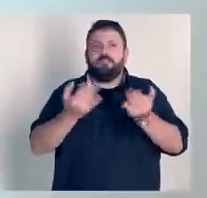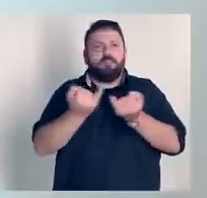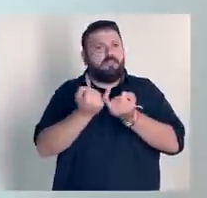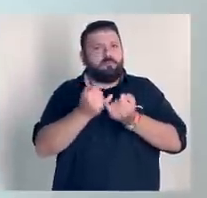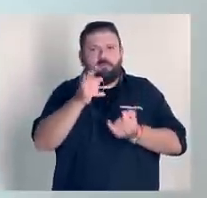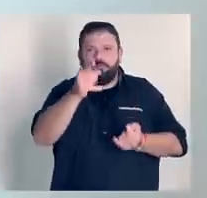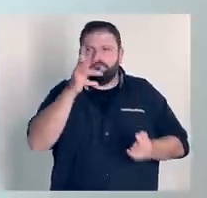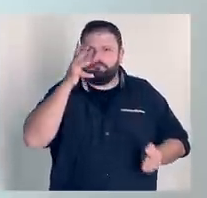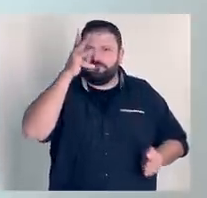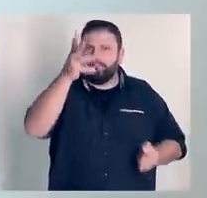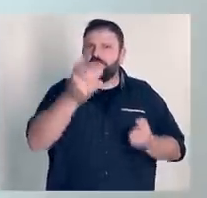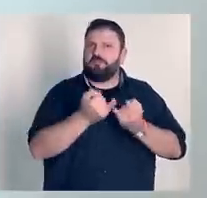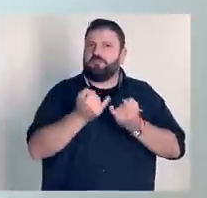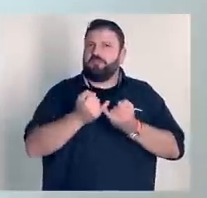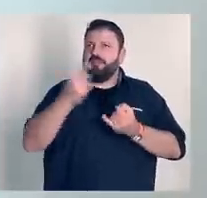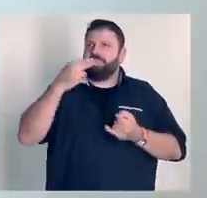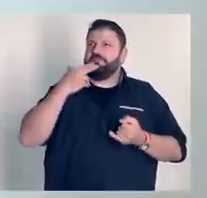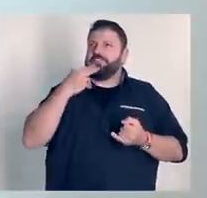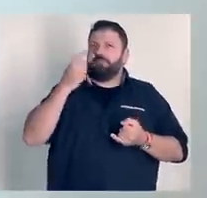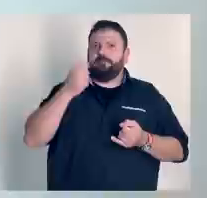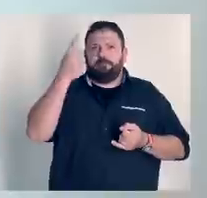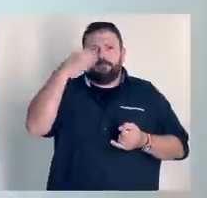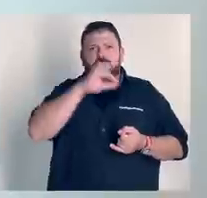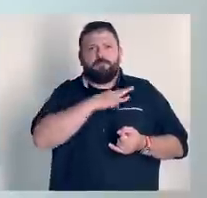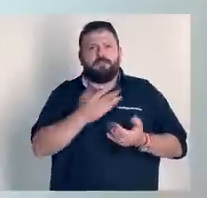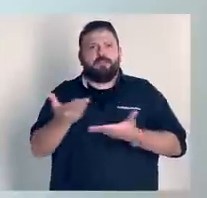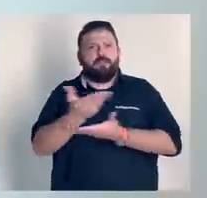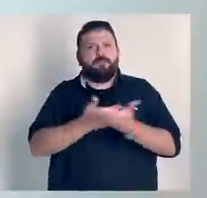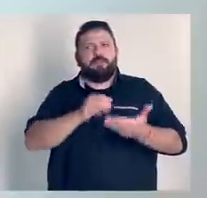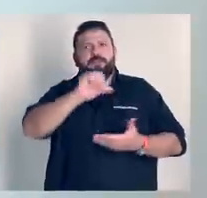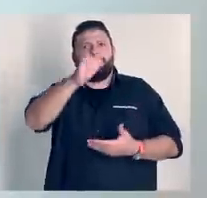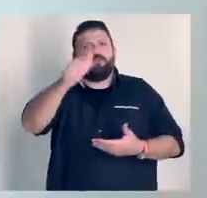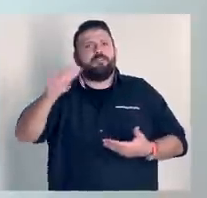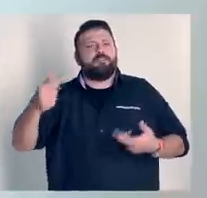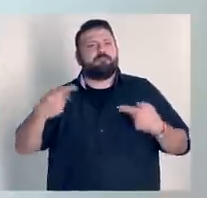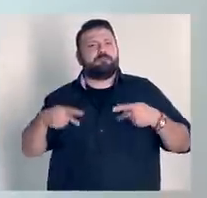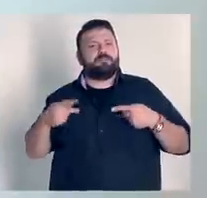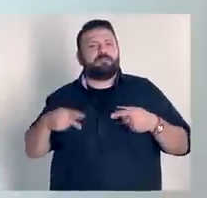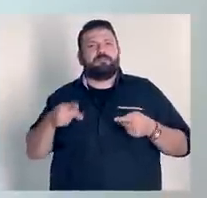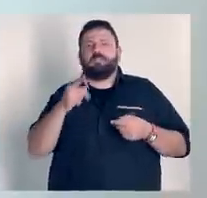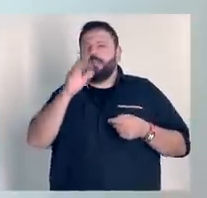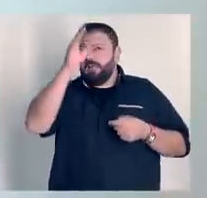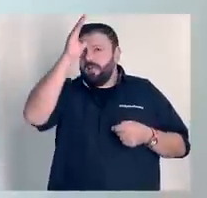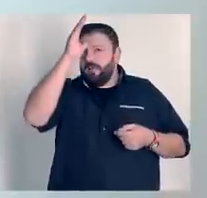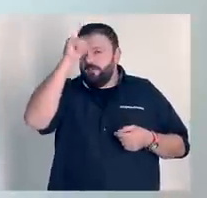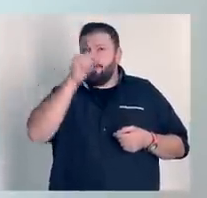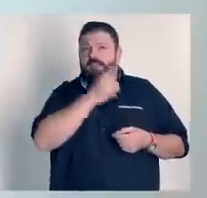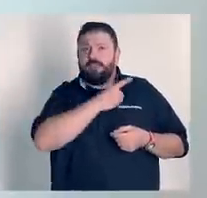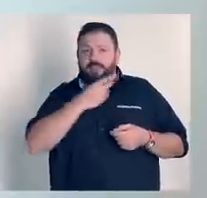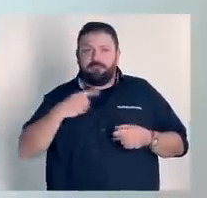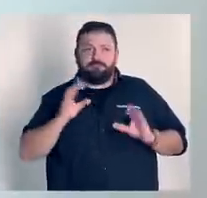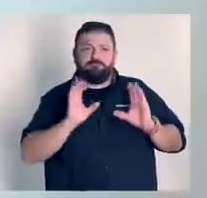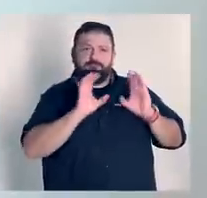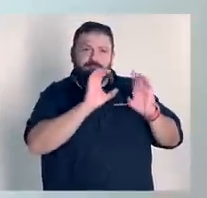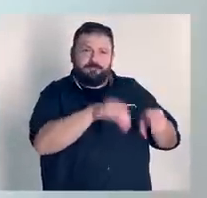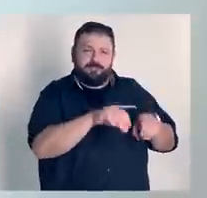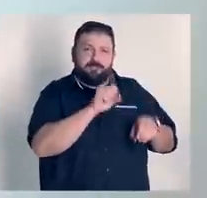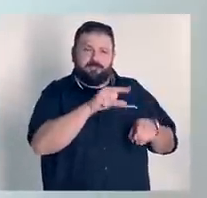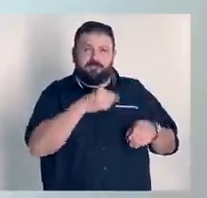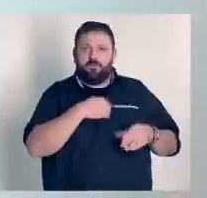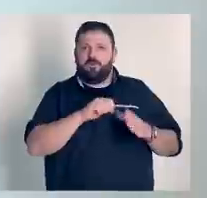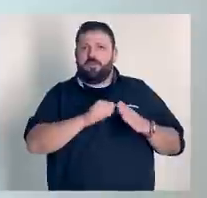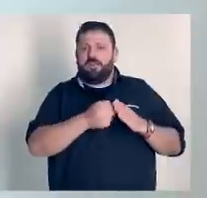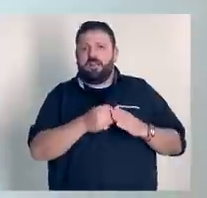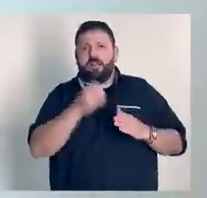lo que les haya funcionado lo compartan a muchas más personas. No olviden suscribirse a nuestro canal oficial de